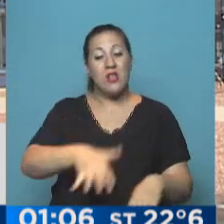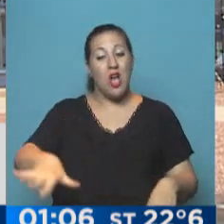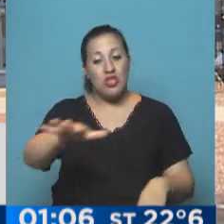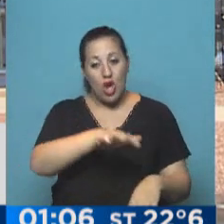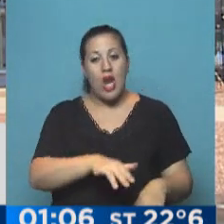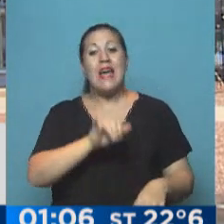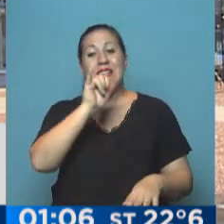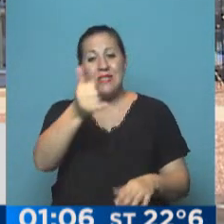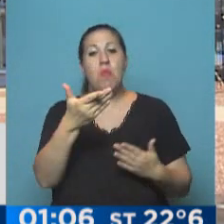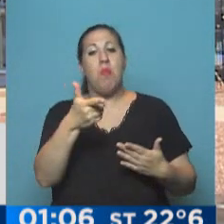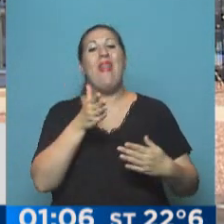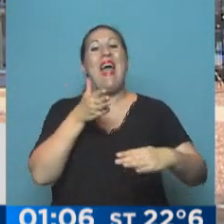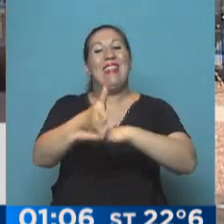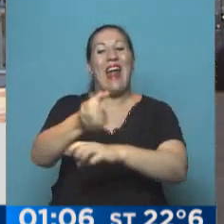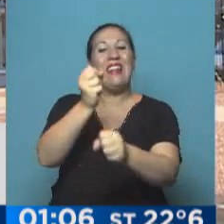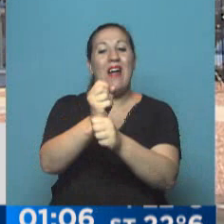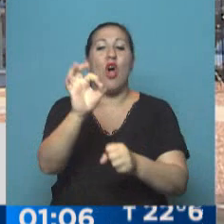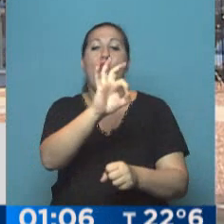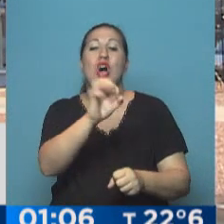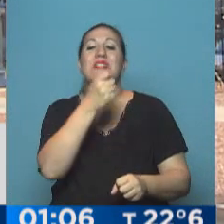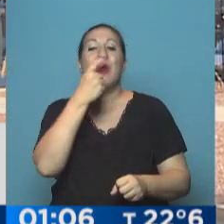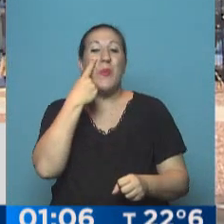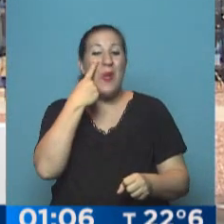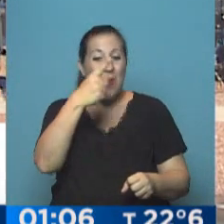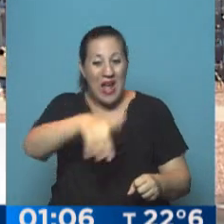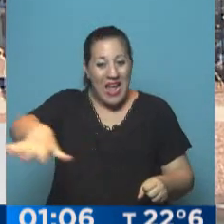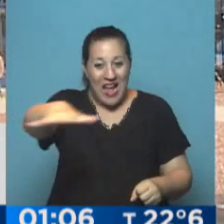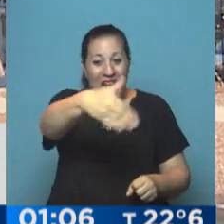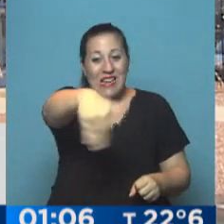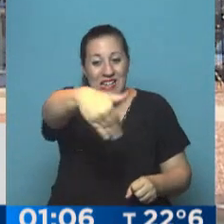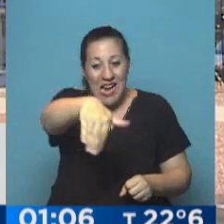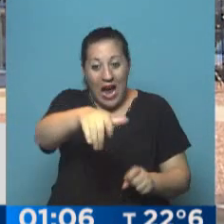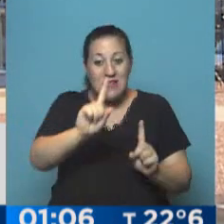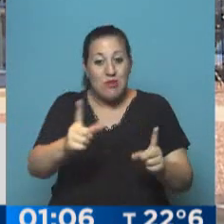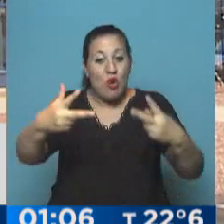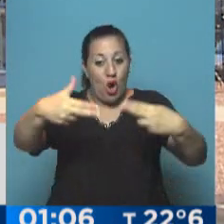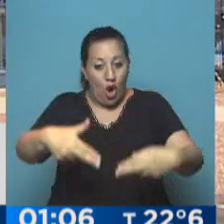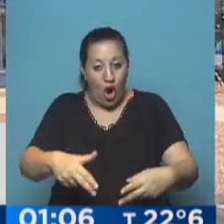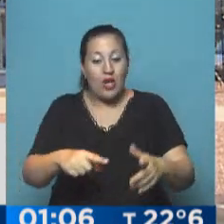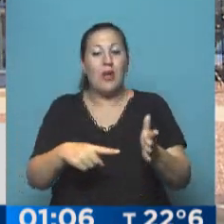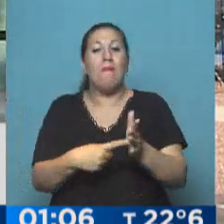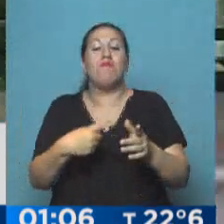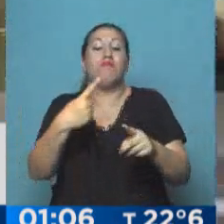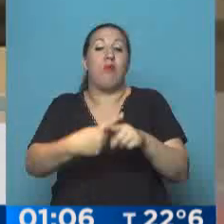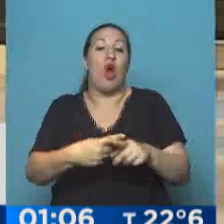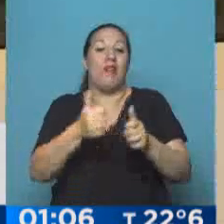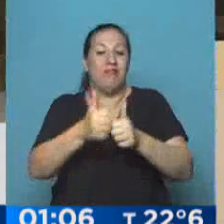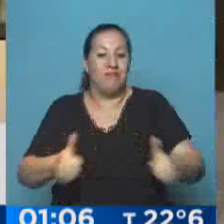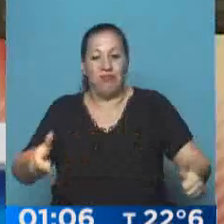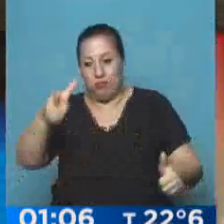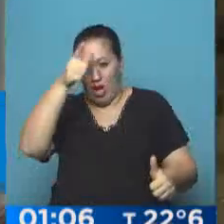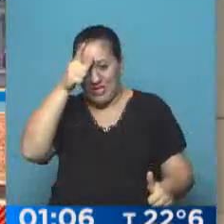acceder a sus lugares de trabajo o vivienda si están ubicadas por estas calles afectadas por el operativo de Asunción.